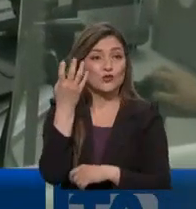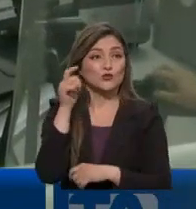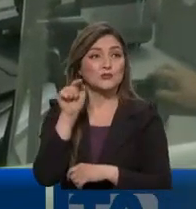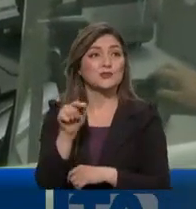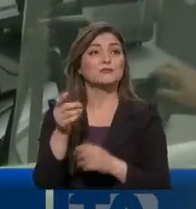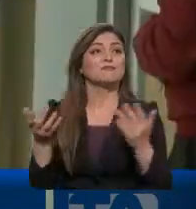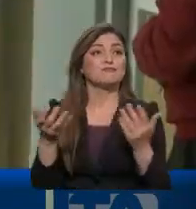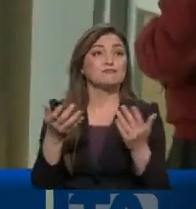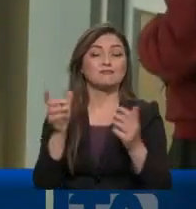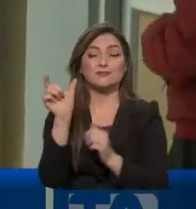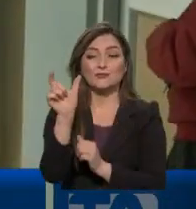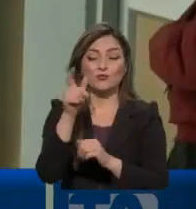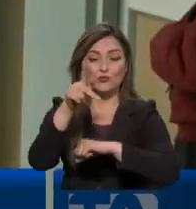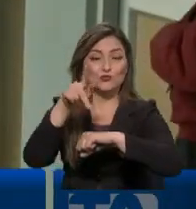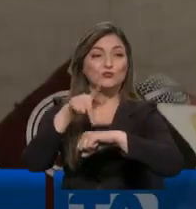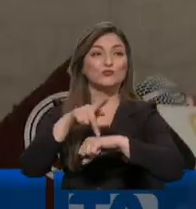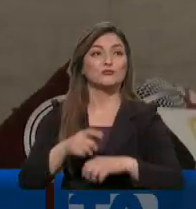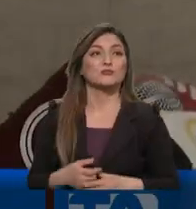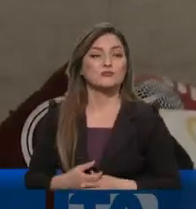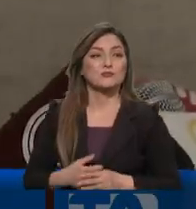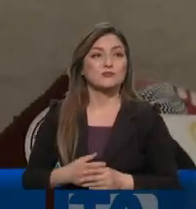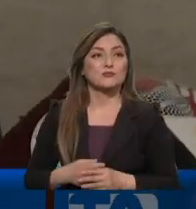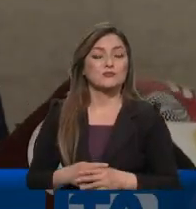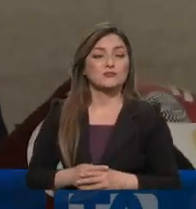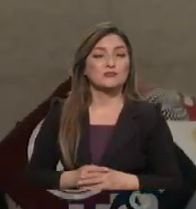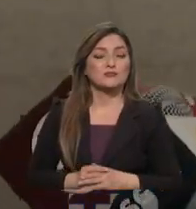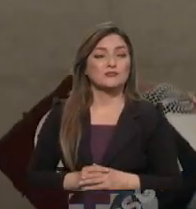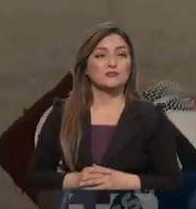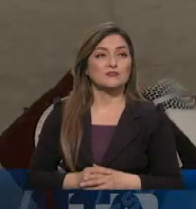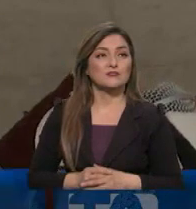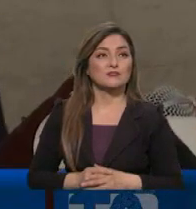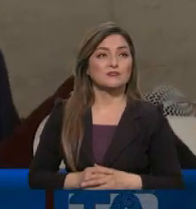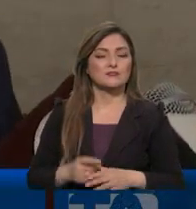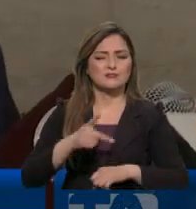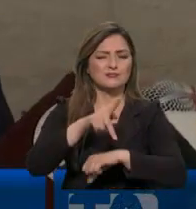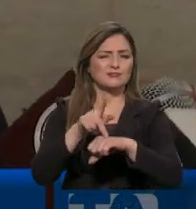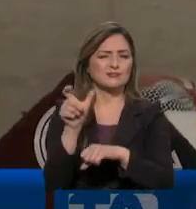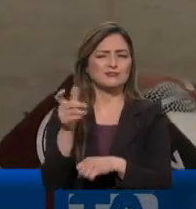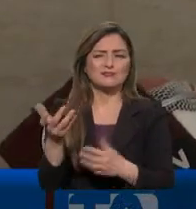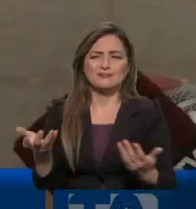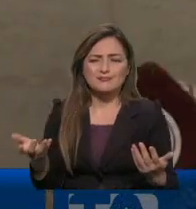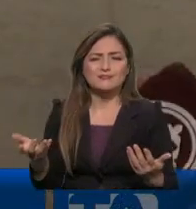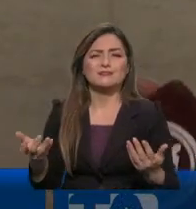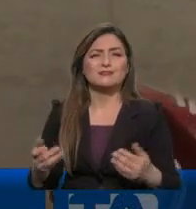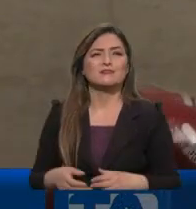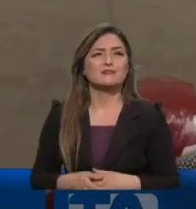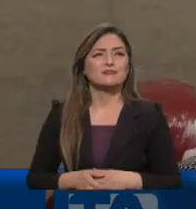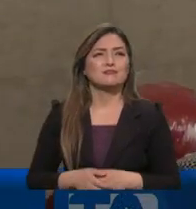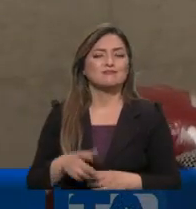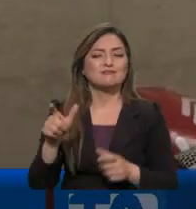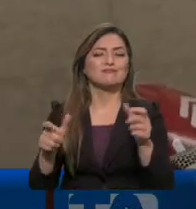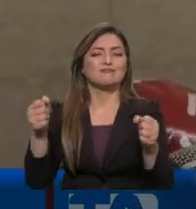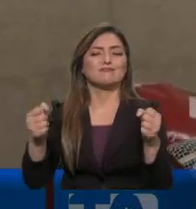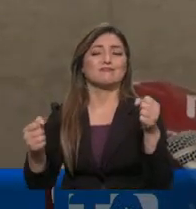14.000 corresponden a licencias profesionales. Imagínese usted el hecho subsecuente de que estos